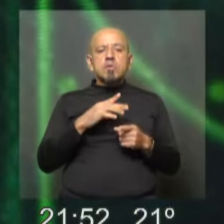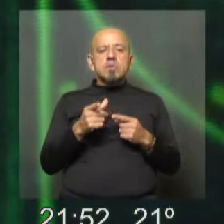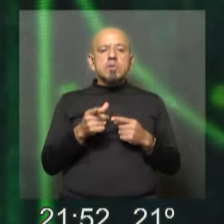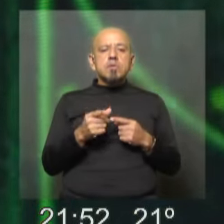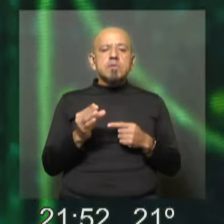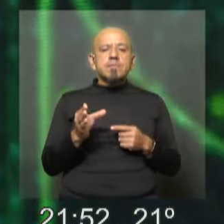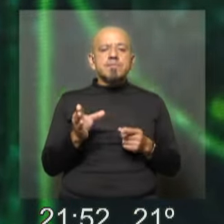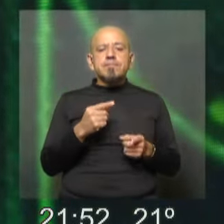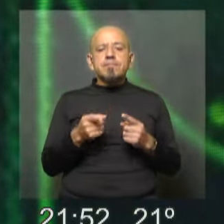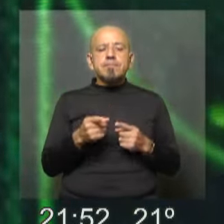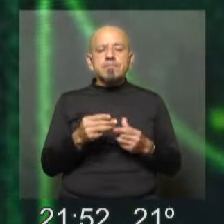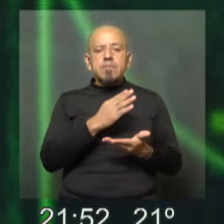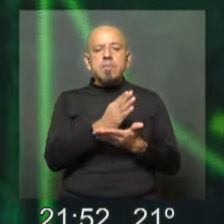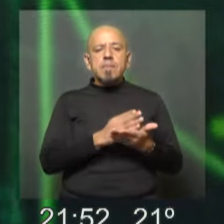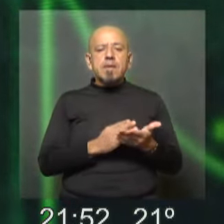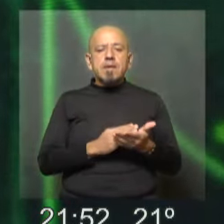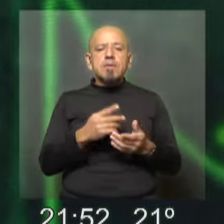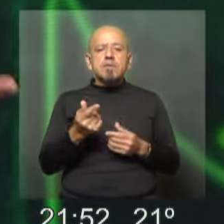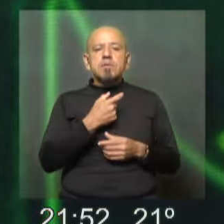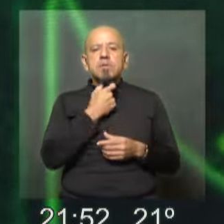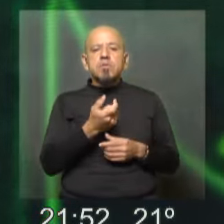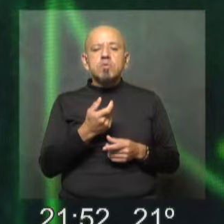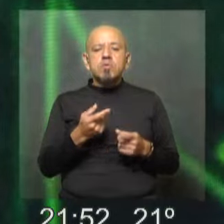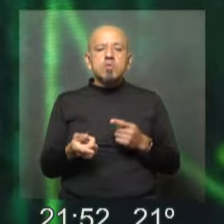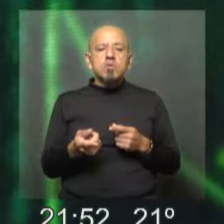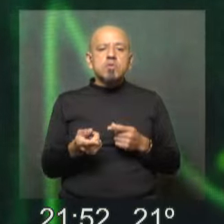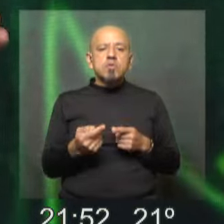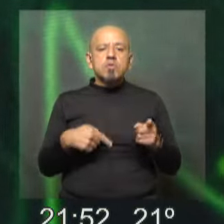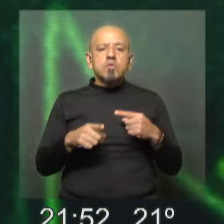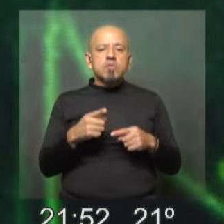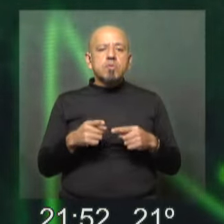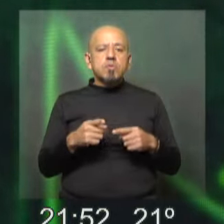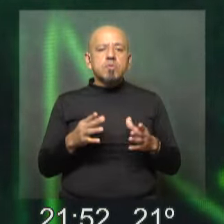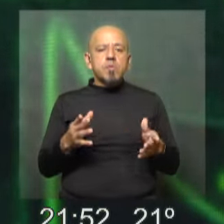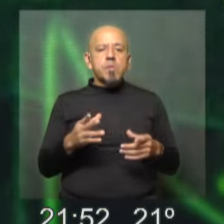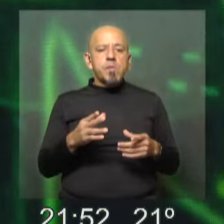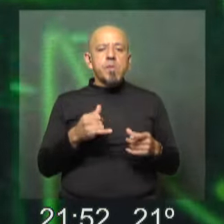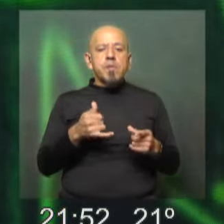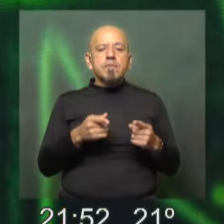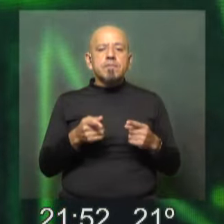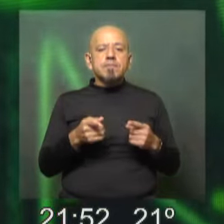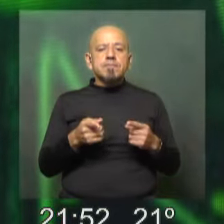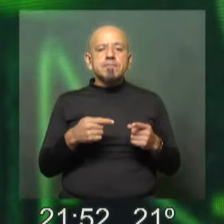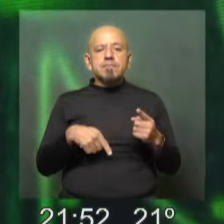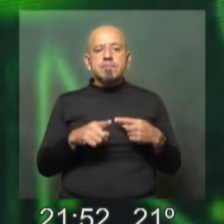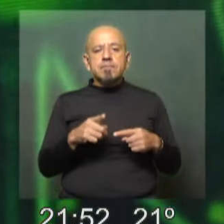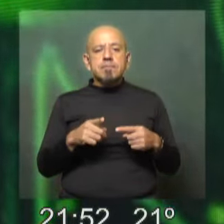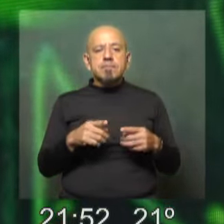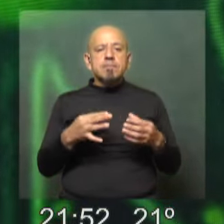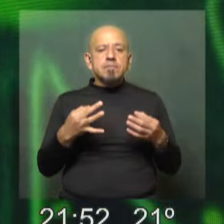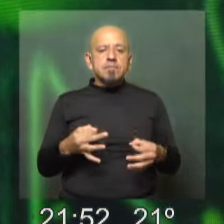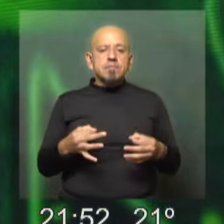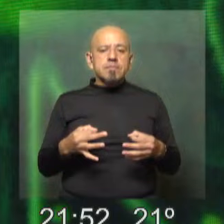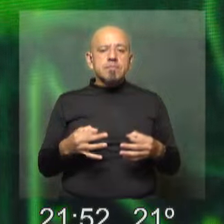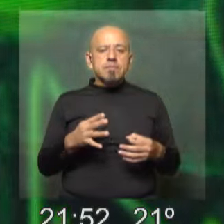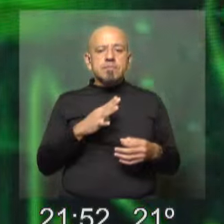también con la poesía muy, muy presente, con las voces, bueno, con los instrumentistas que tengo, que la verdad que hay